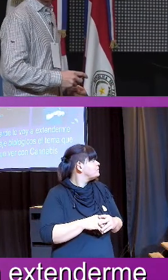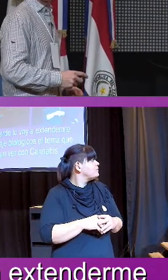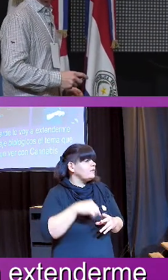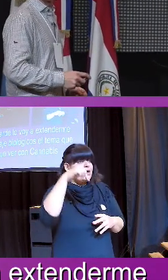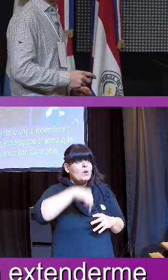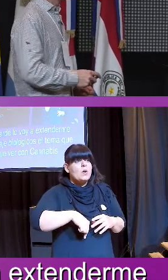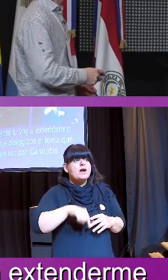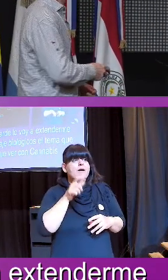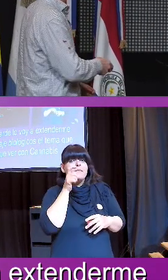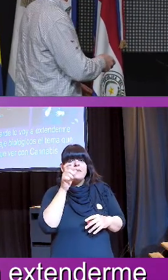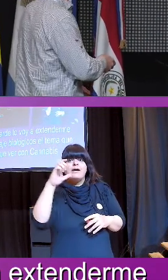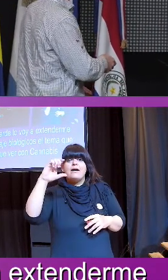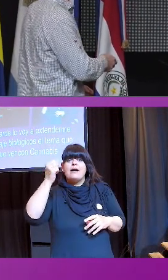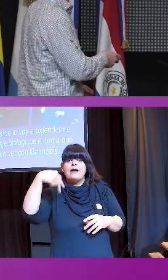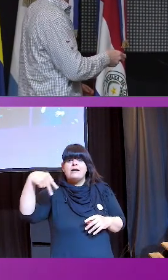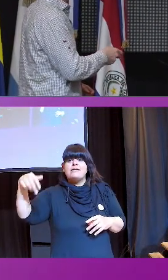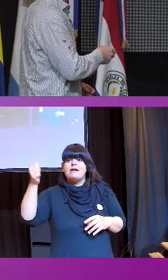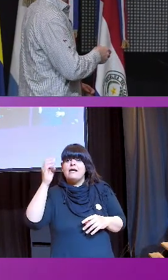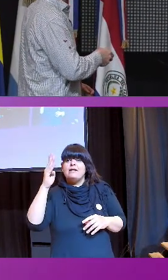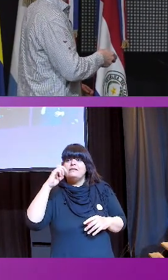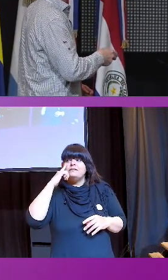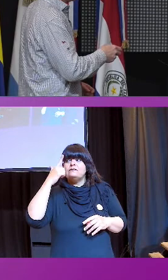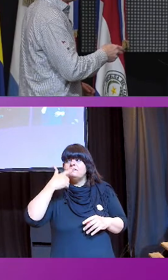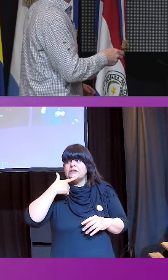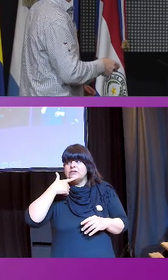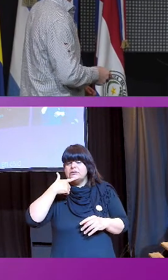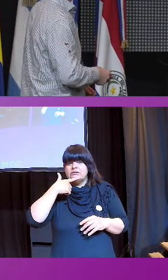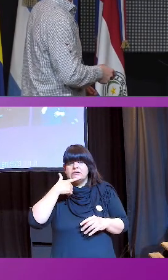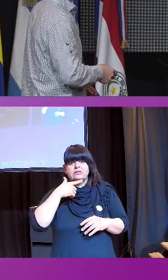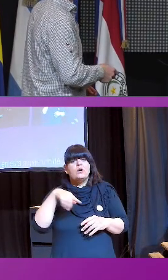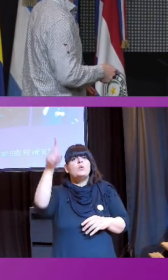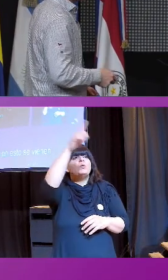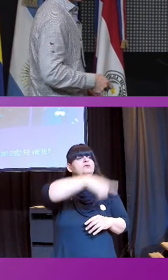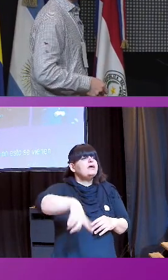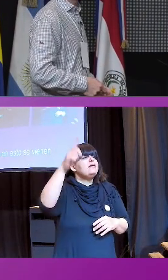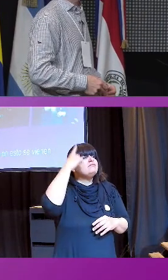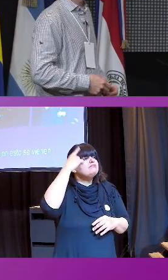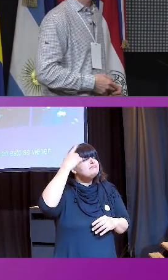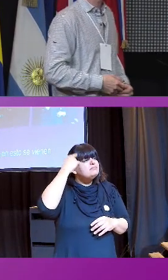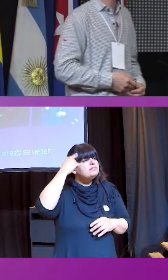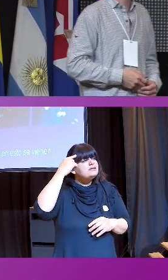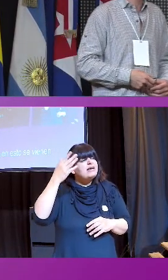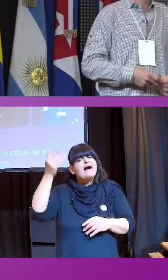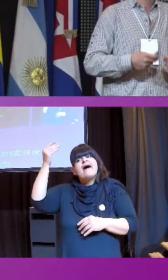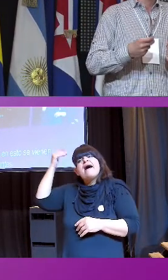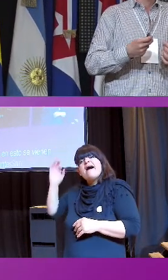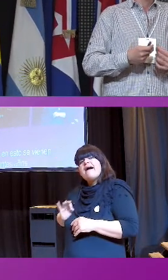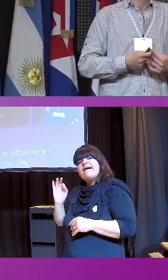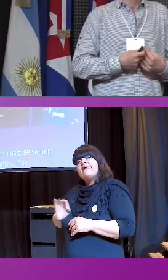¿Hablamos? Bueno, entonces, piensen esto. Se vienen desarrollando ya desde hace bastantes